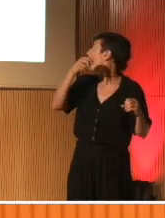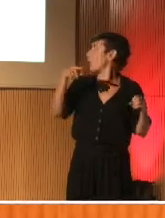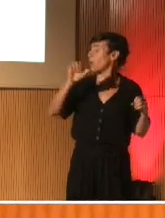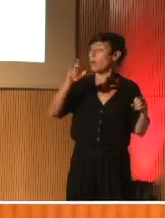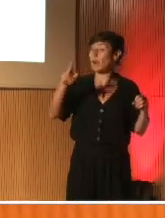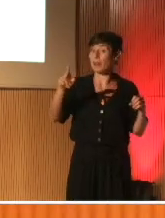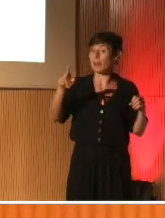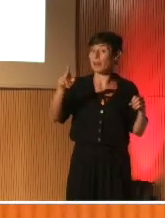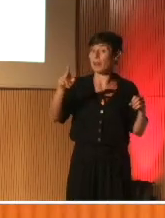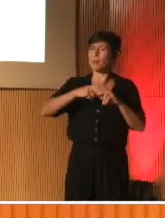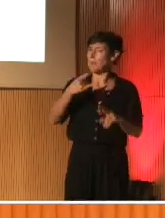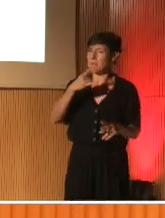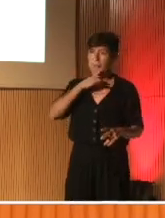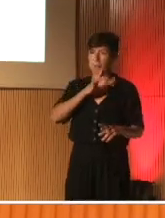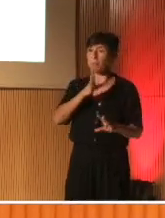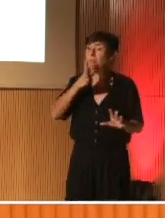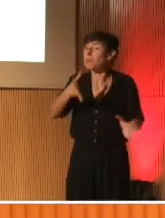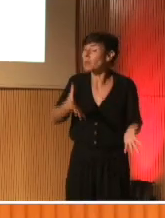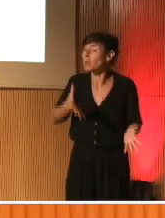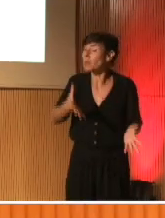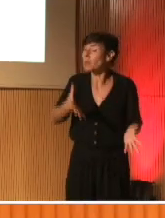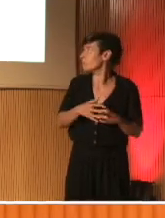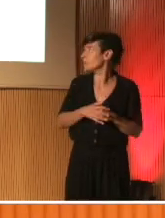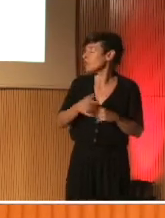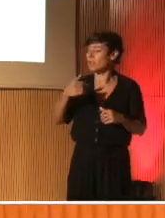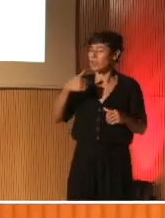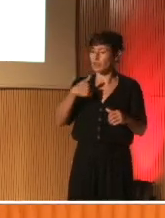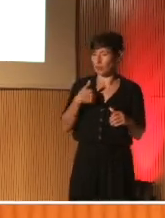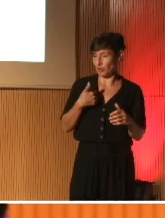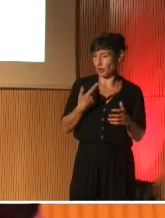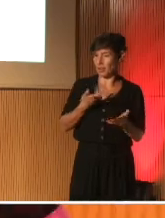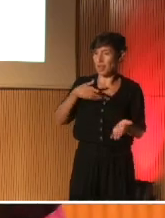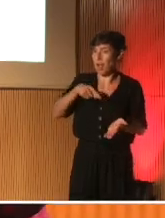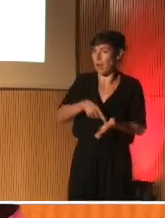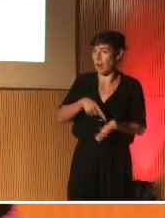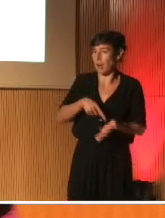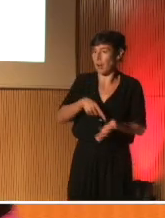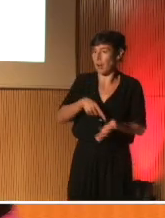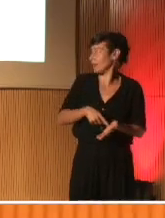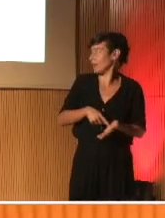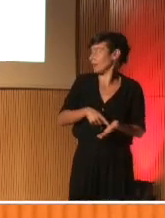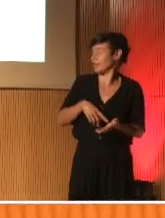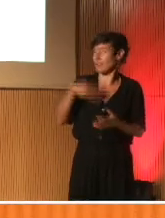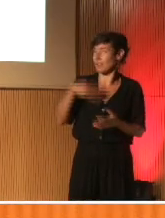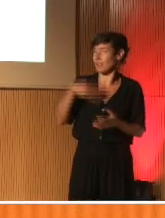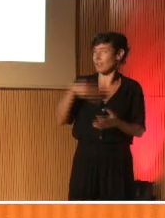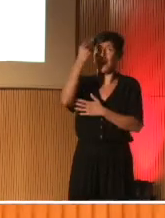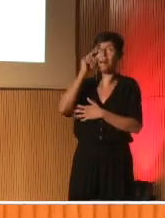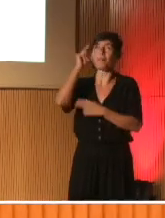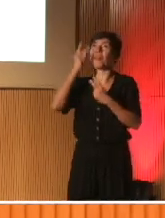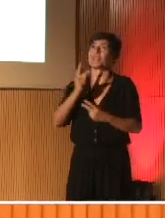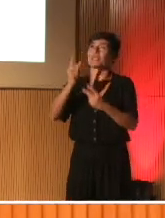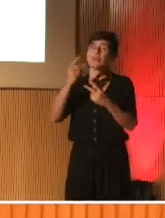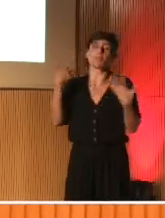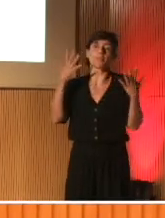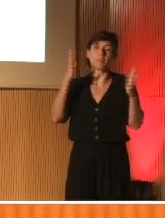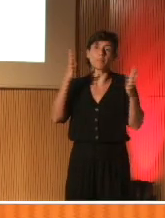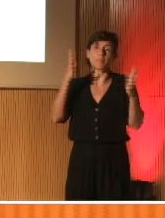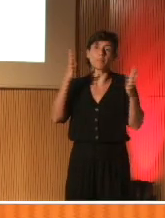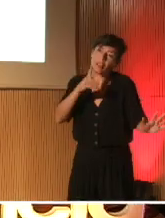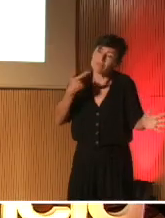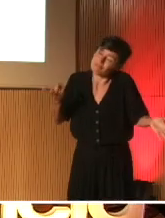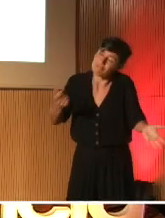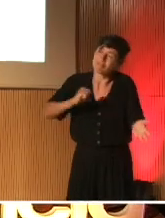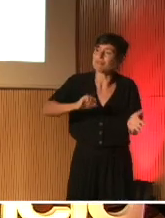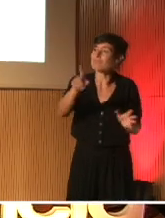llamados porque bueno aquí yo venía a reivindicar el papel de las señoras en ciencia y a visitar la alhambra no había ticket para la alhambra así que lo siento sólo coméis